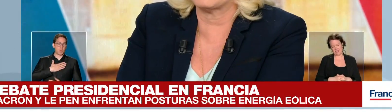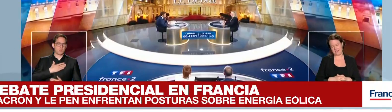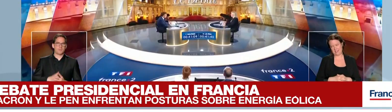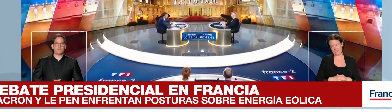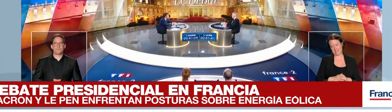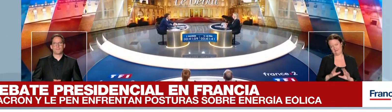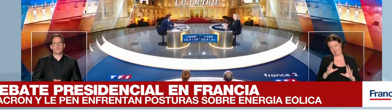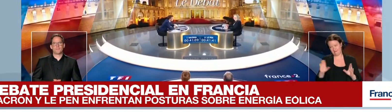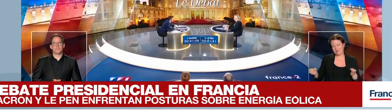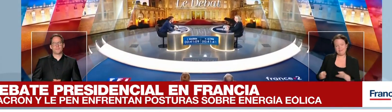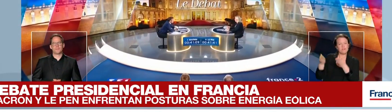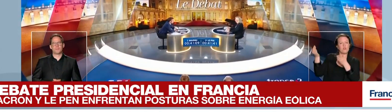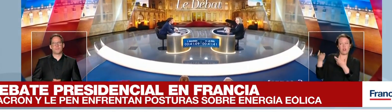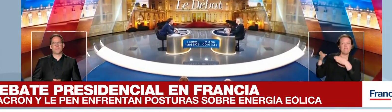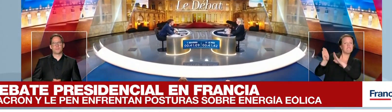recuerde.